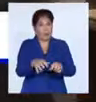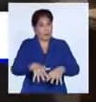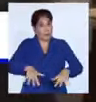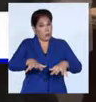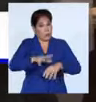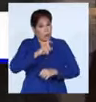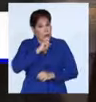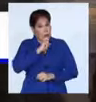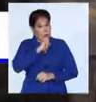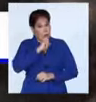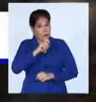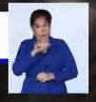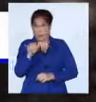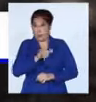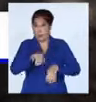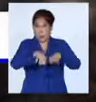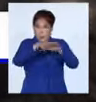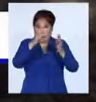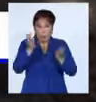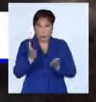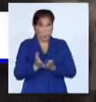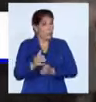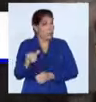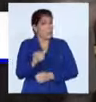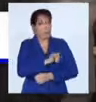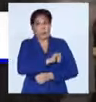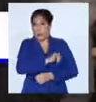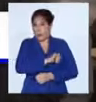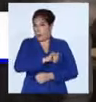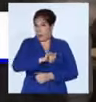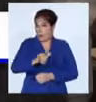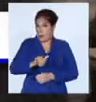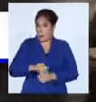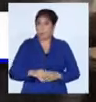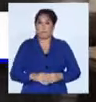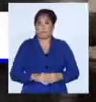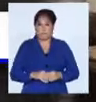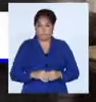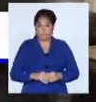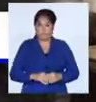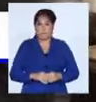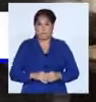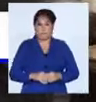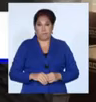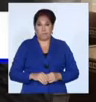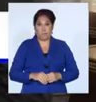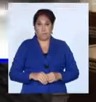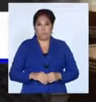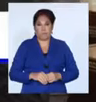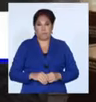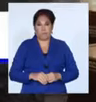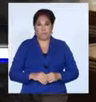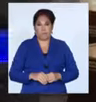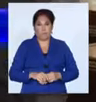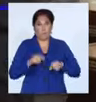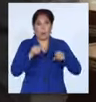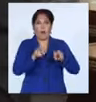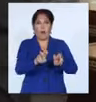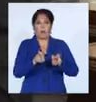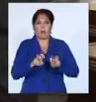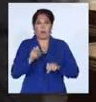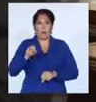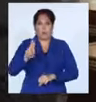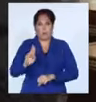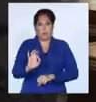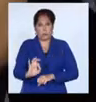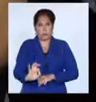situación que también tiene el mundo y en víspera de desarrollarse aquí la sesión de la Asamblea General de Naciones